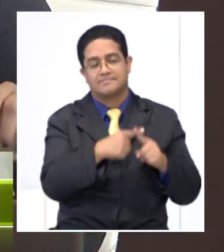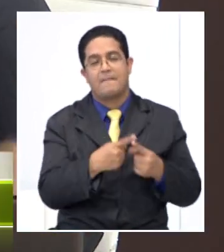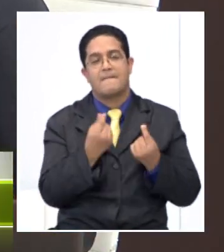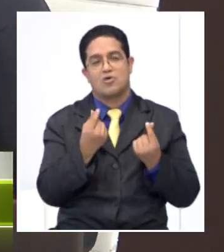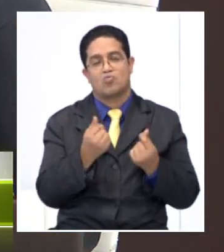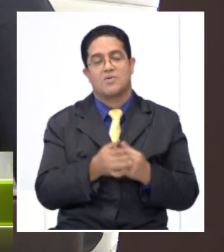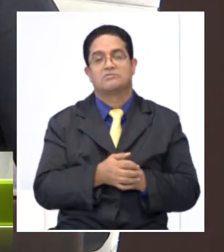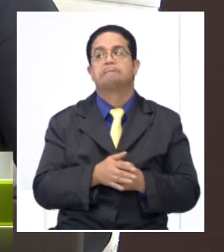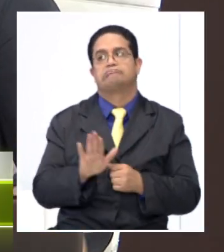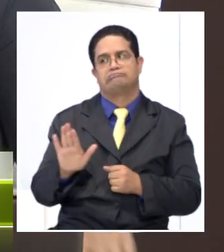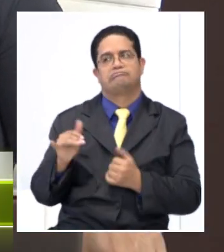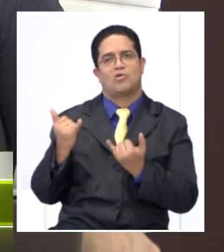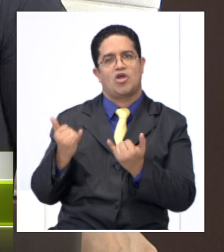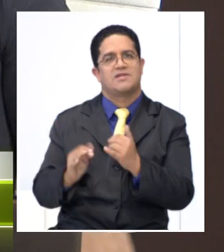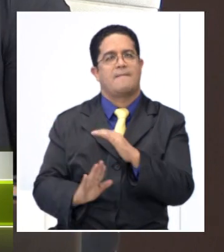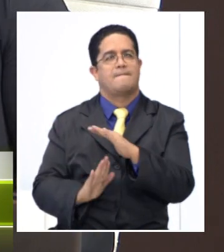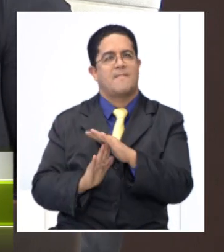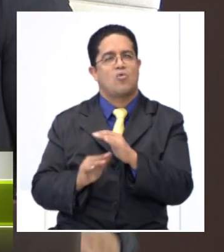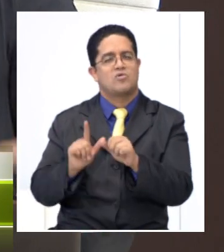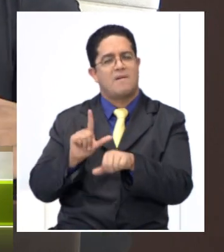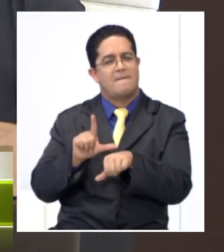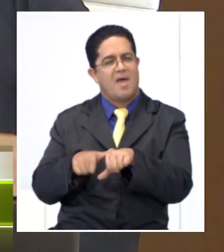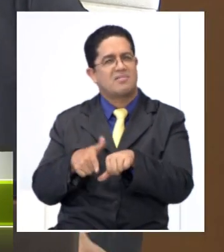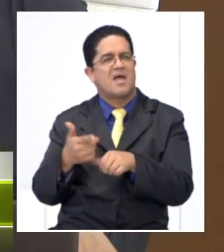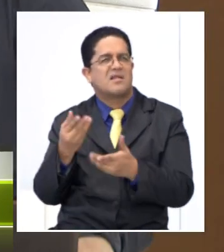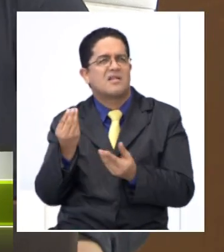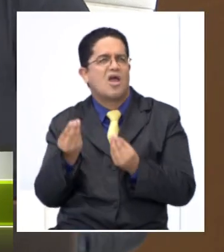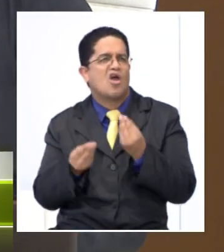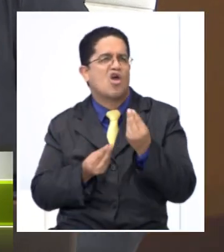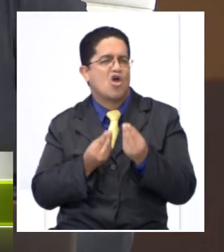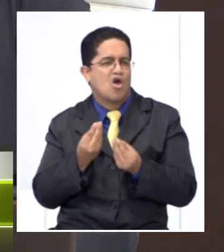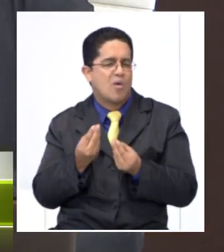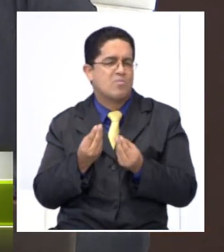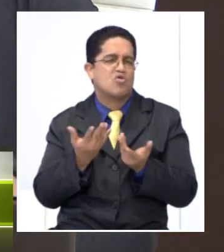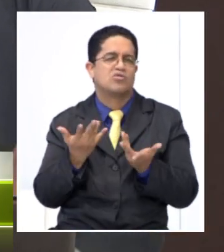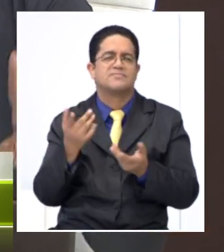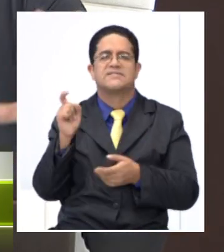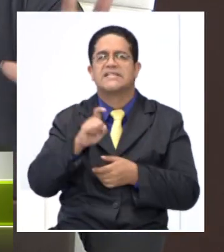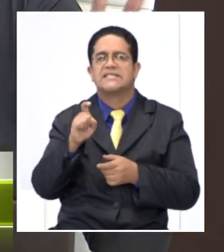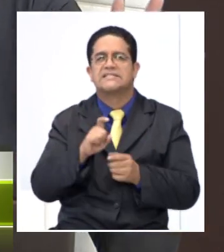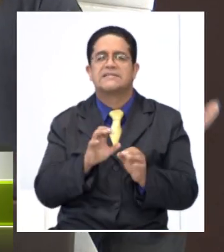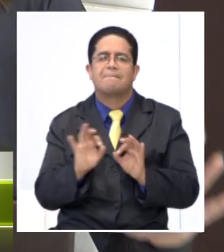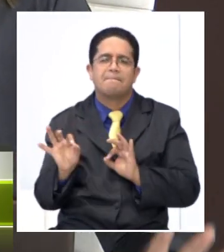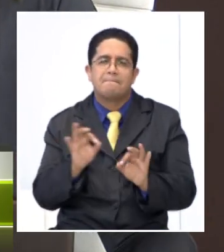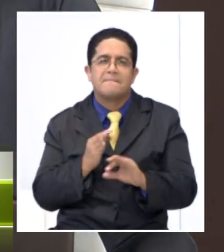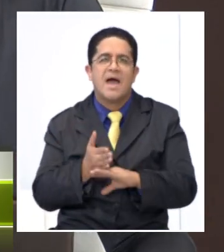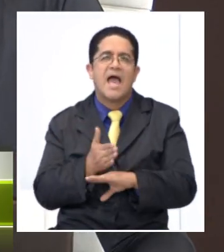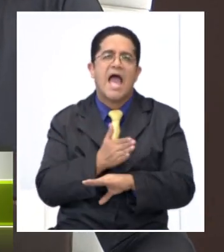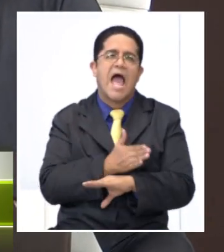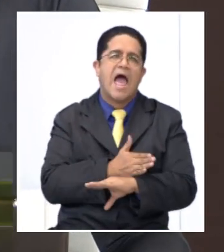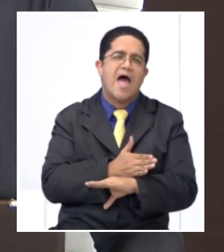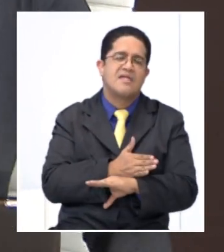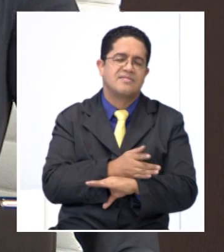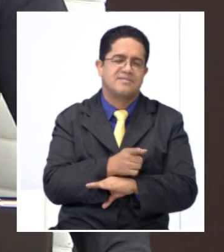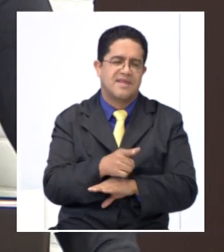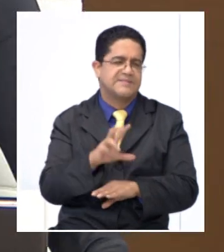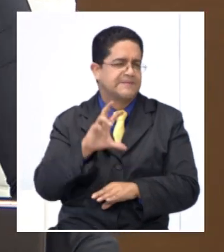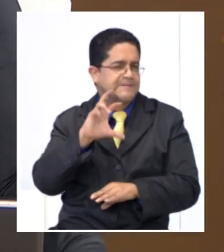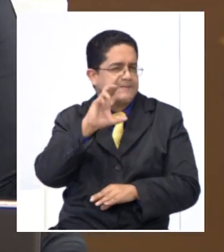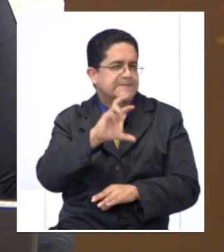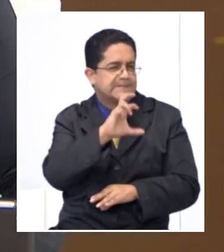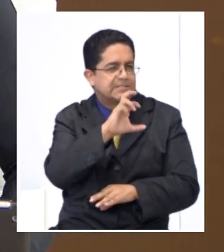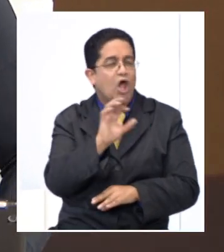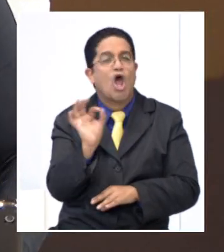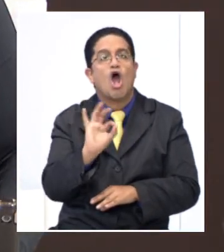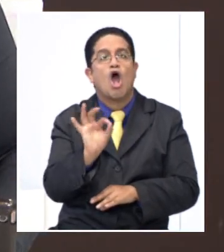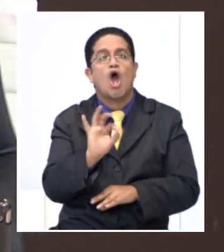supuesto. Vamos a irnos a la pausa, regreso, vamos a seguir viendo el protocolo, si hay algún tipo de preparación antes de este tratamiento, si el